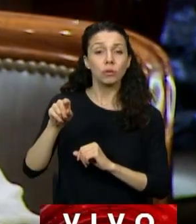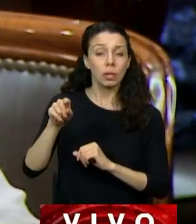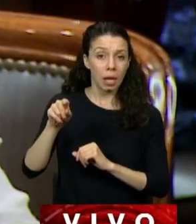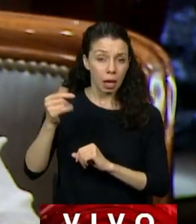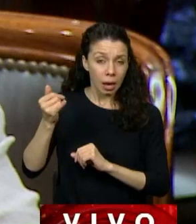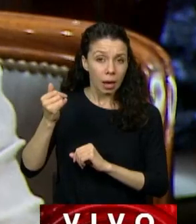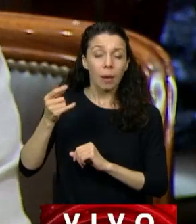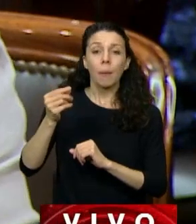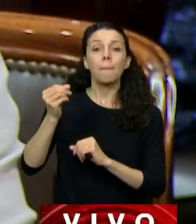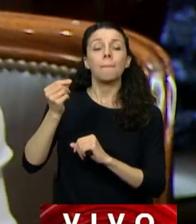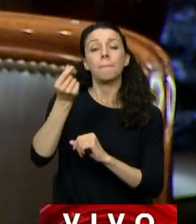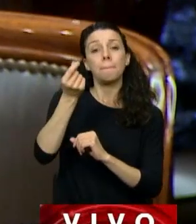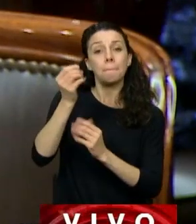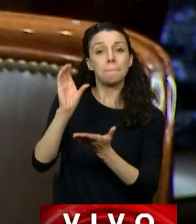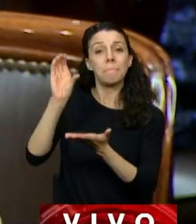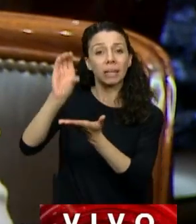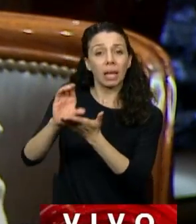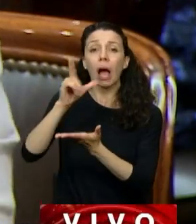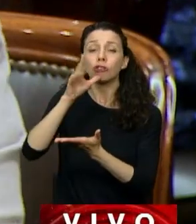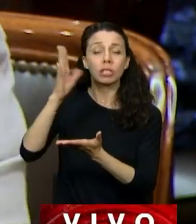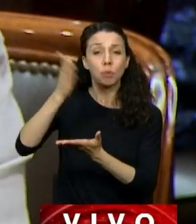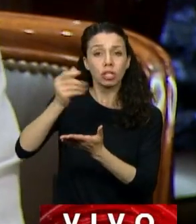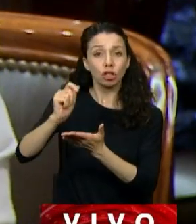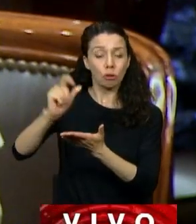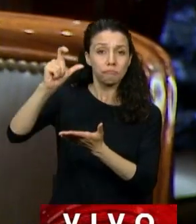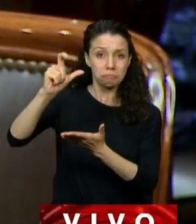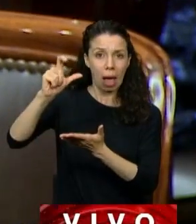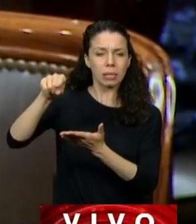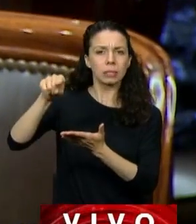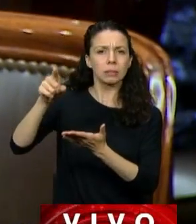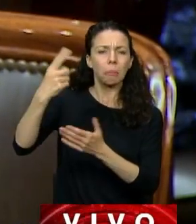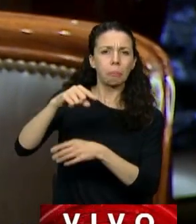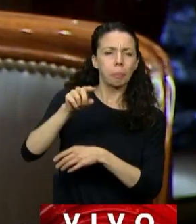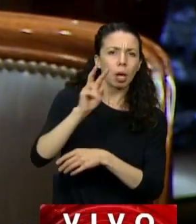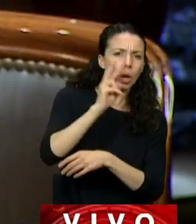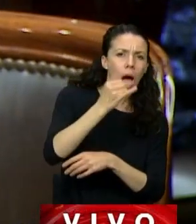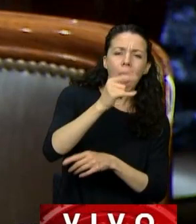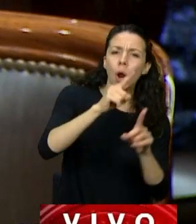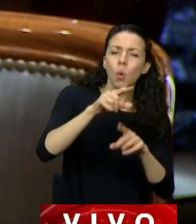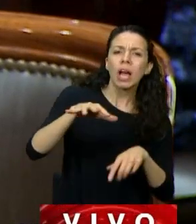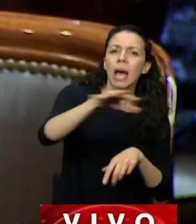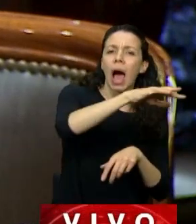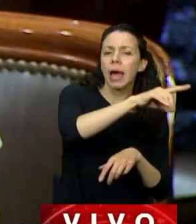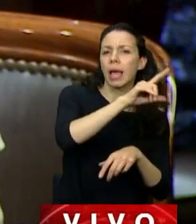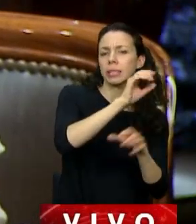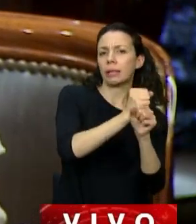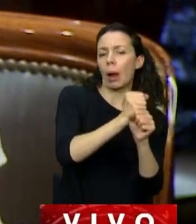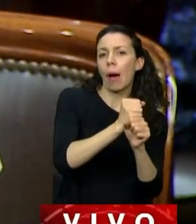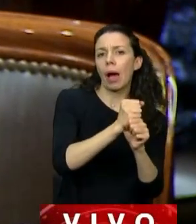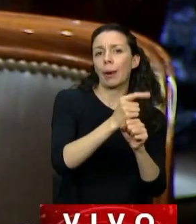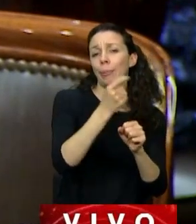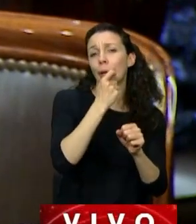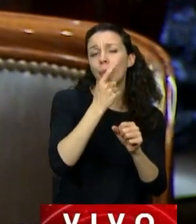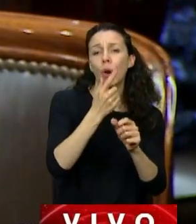aumento real de la partida de un 14%, pero el otro lado vemos que hay áreas muy importantes como la que tiene que ver